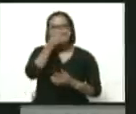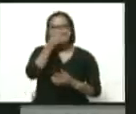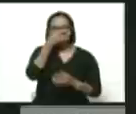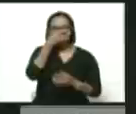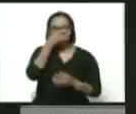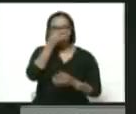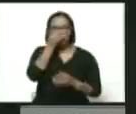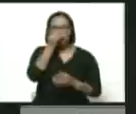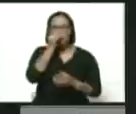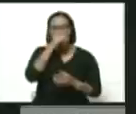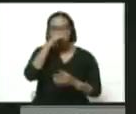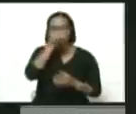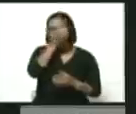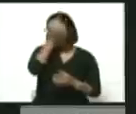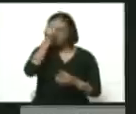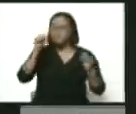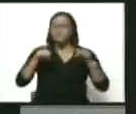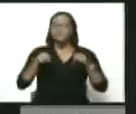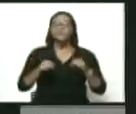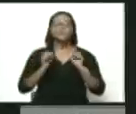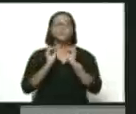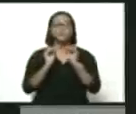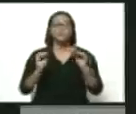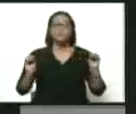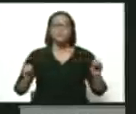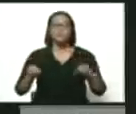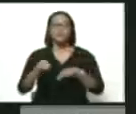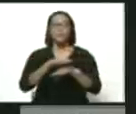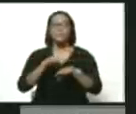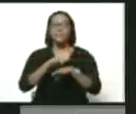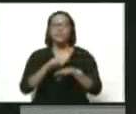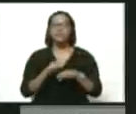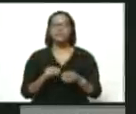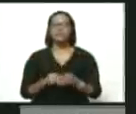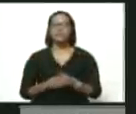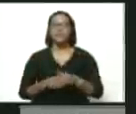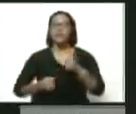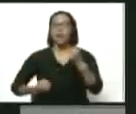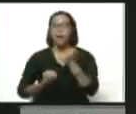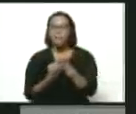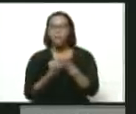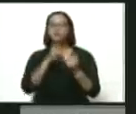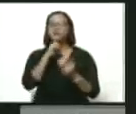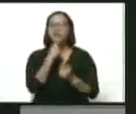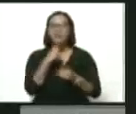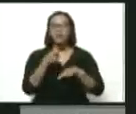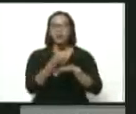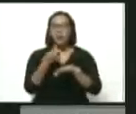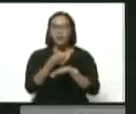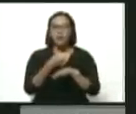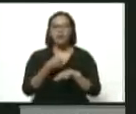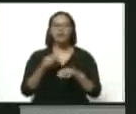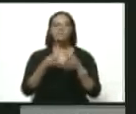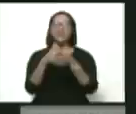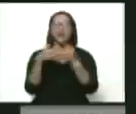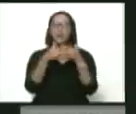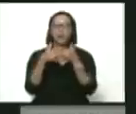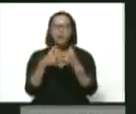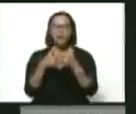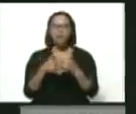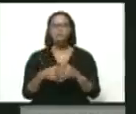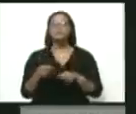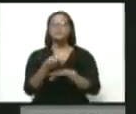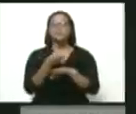Ceballos. El financiamiento y el apoyo encubierto, secreto del gobierno de Estados Unidos y del